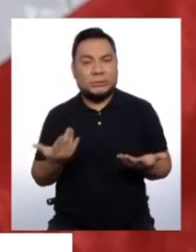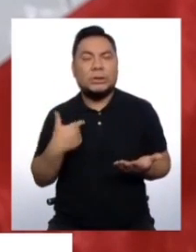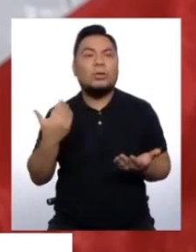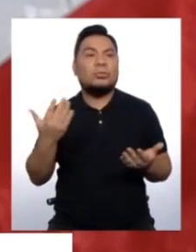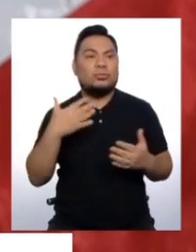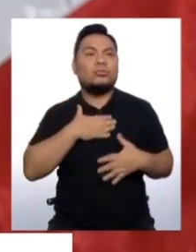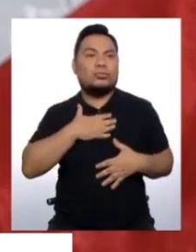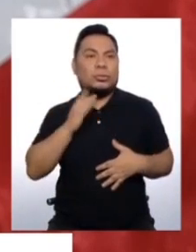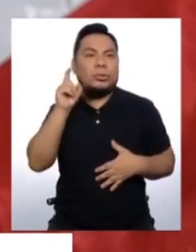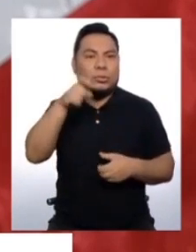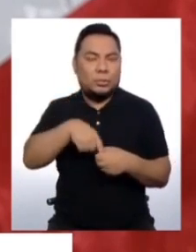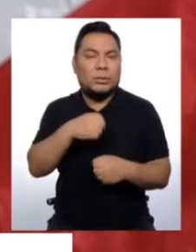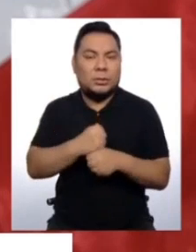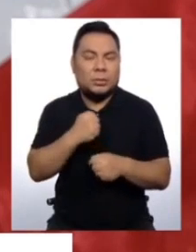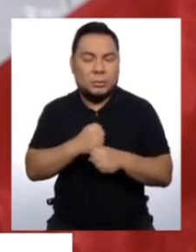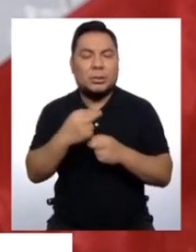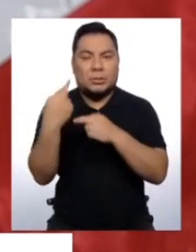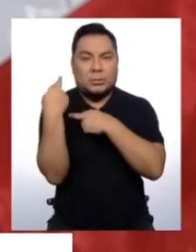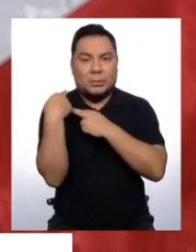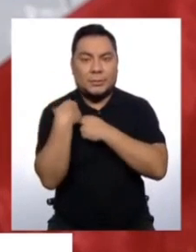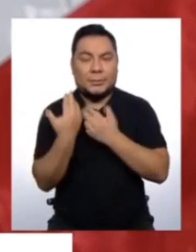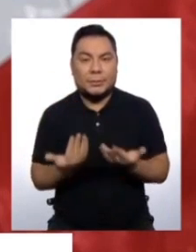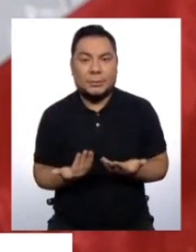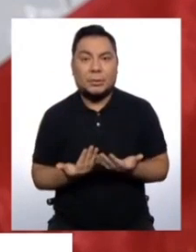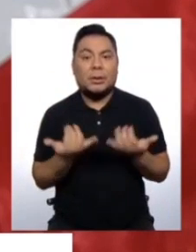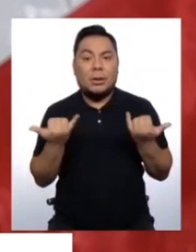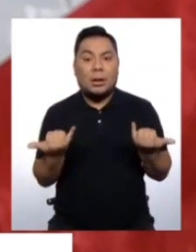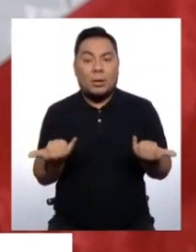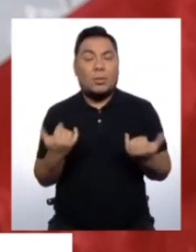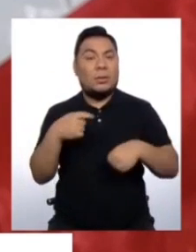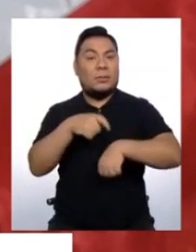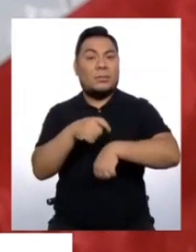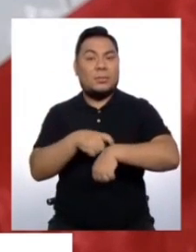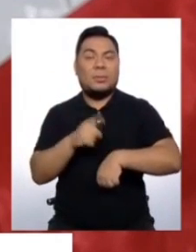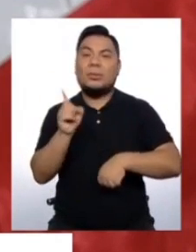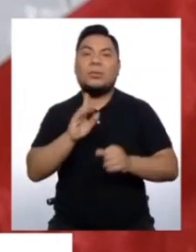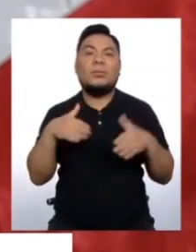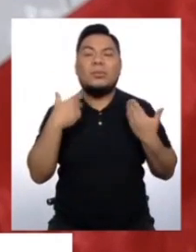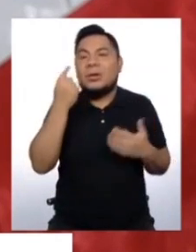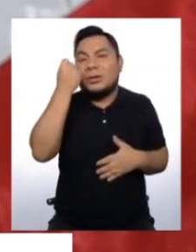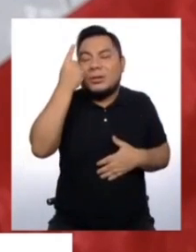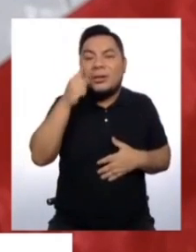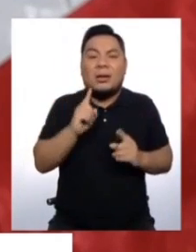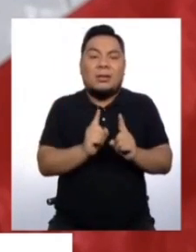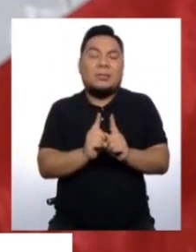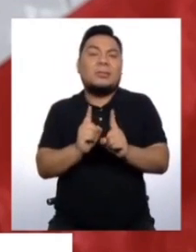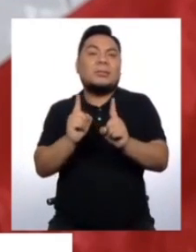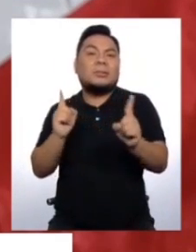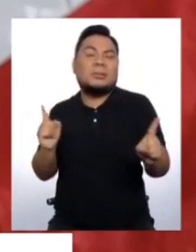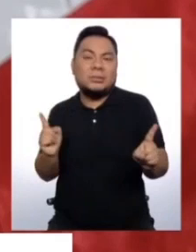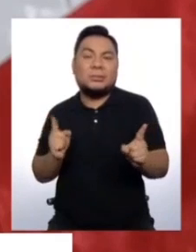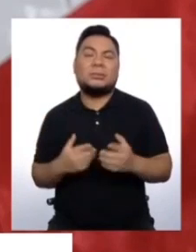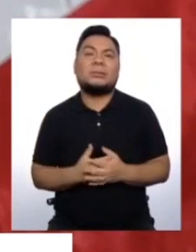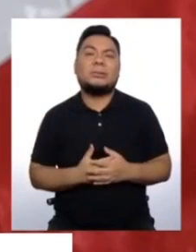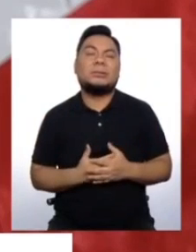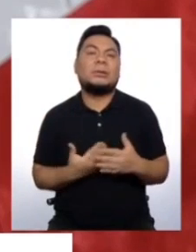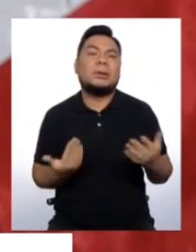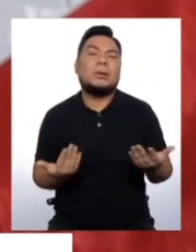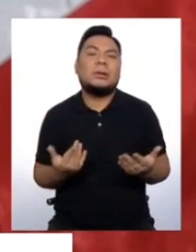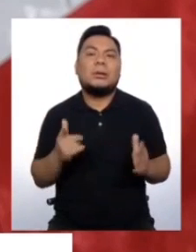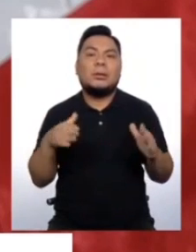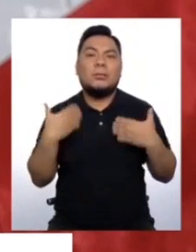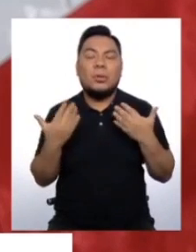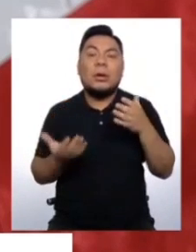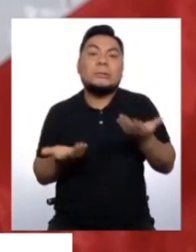convocados. Obviamente, en este panorama, no se puede comprender el distanciamiento y las contravenciones que